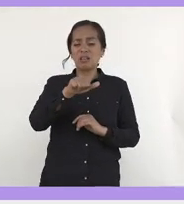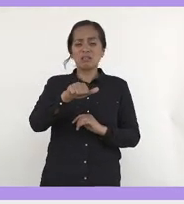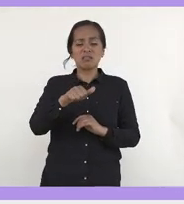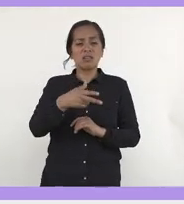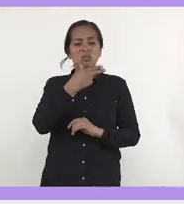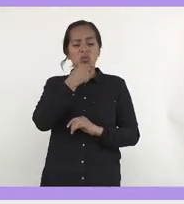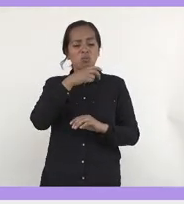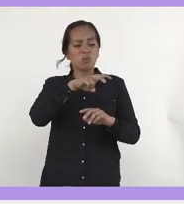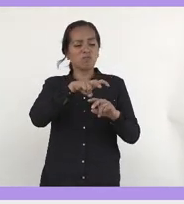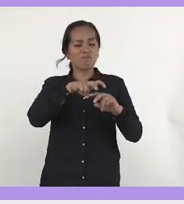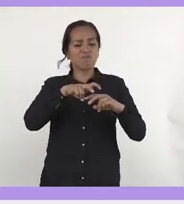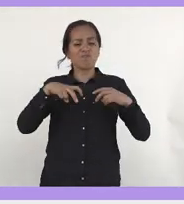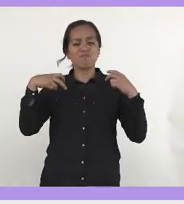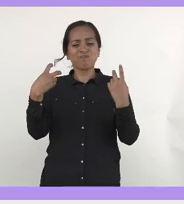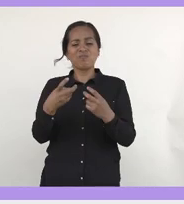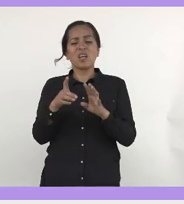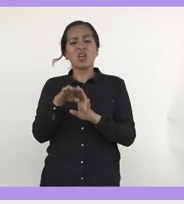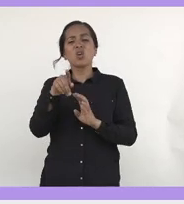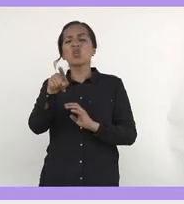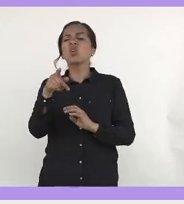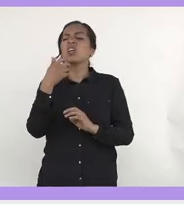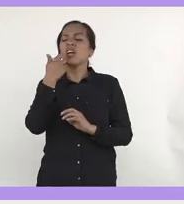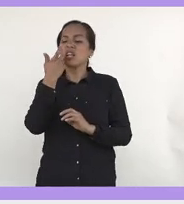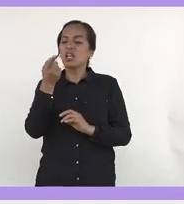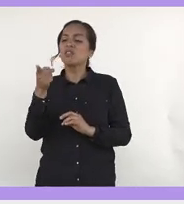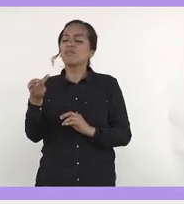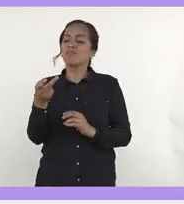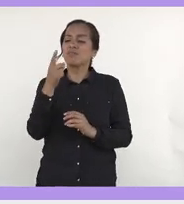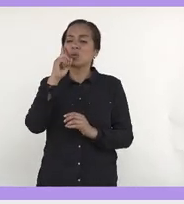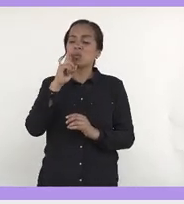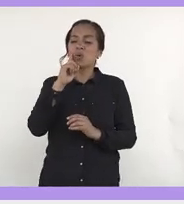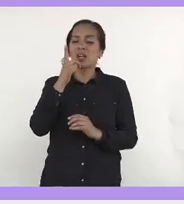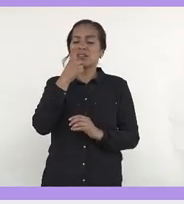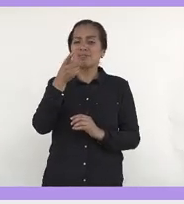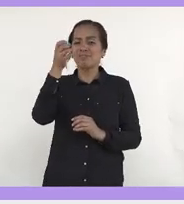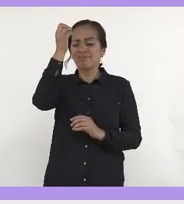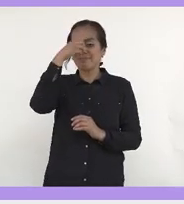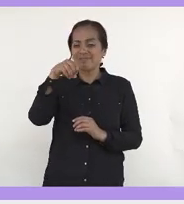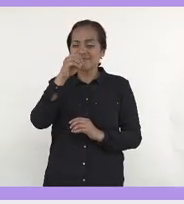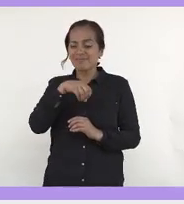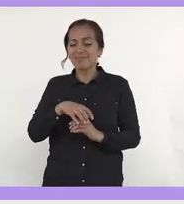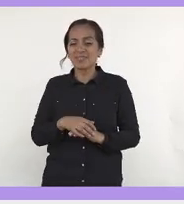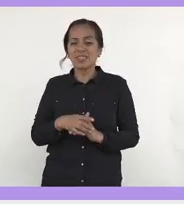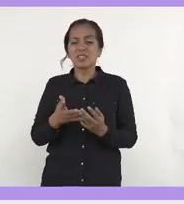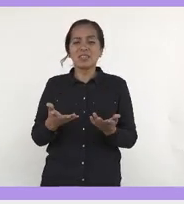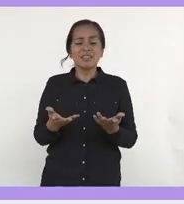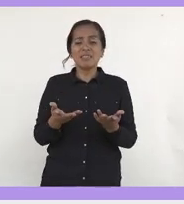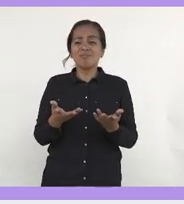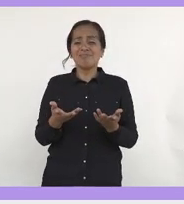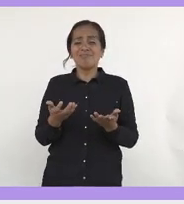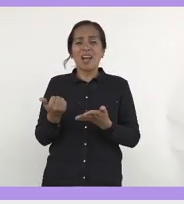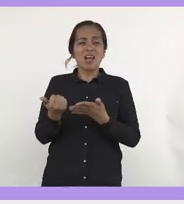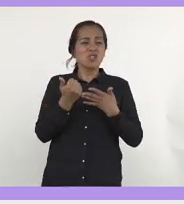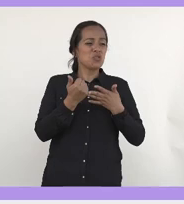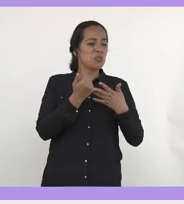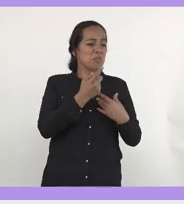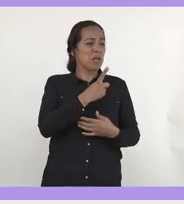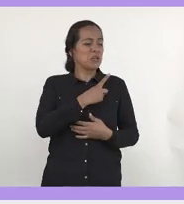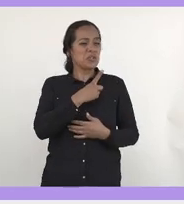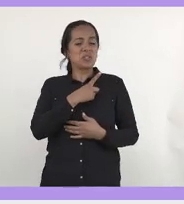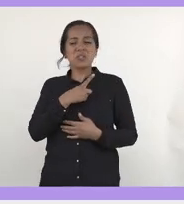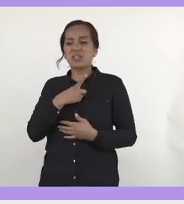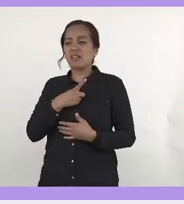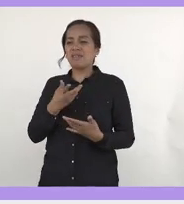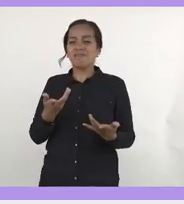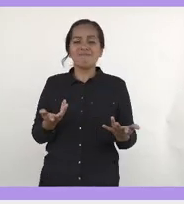a que te digan qué es lo que quiere escuchar una mujer y tú así como de por favor Alguien ayúdeme así amigo date